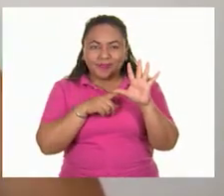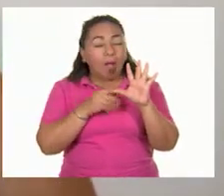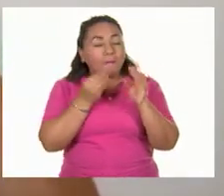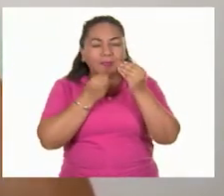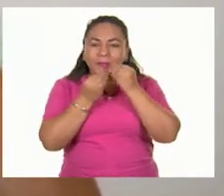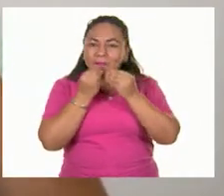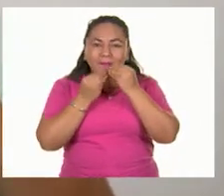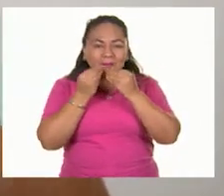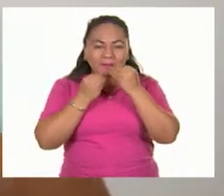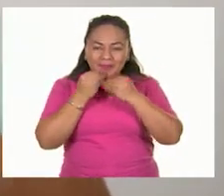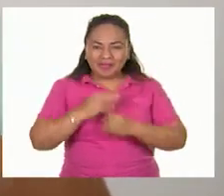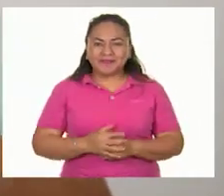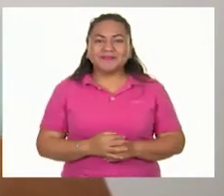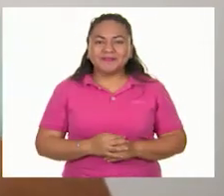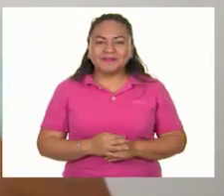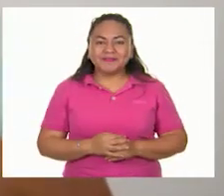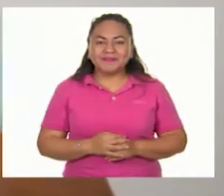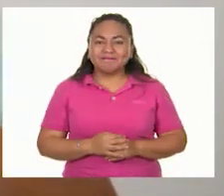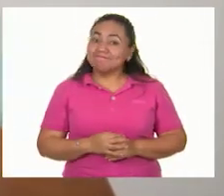nom, nom, nom, nom, nom!